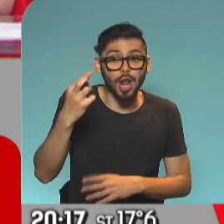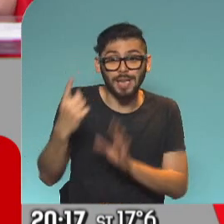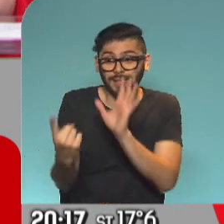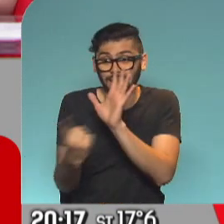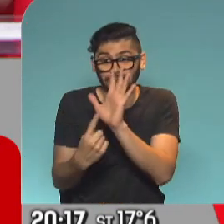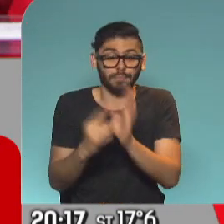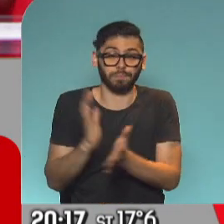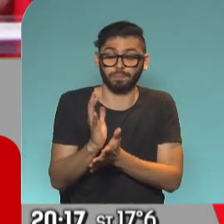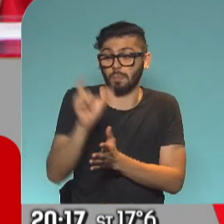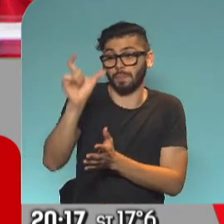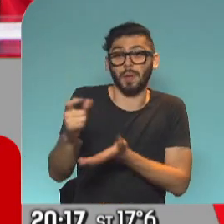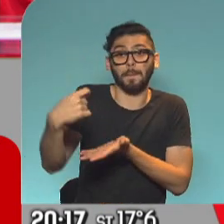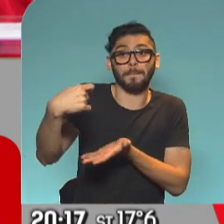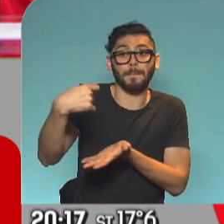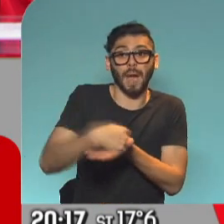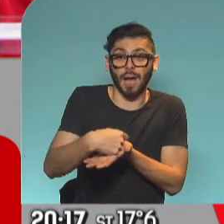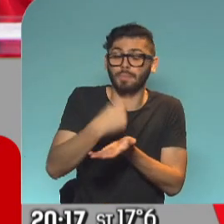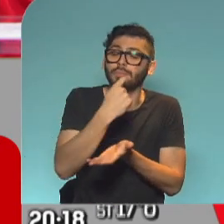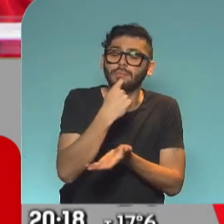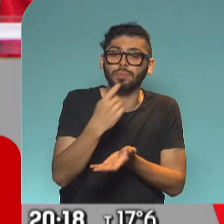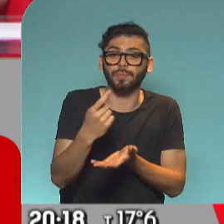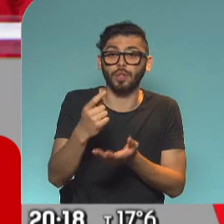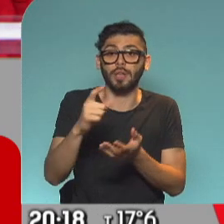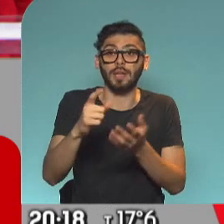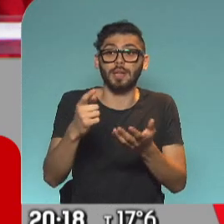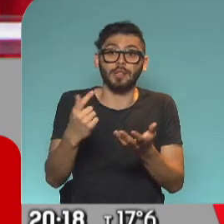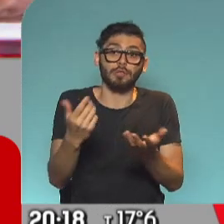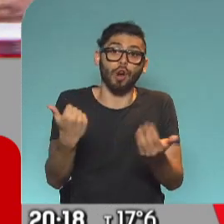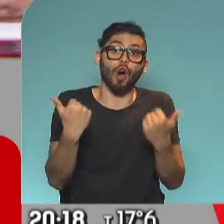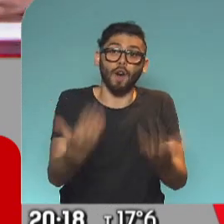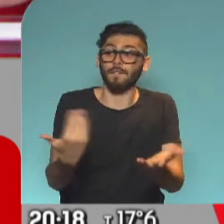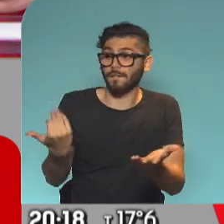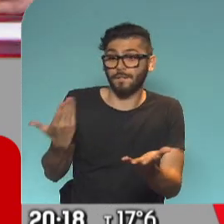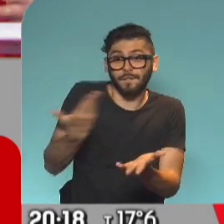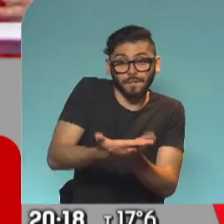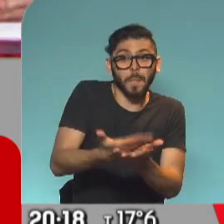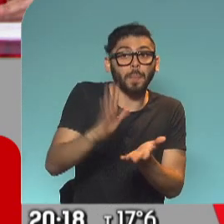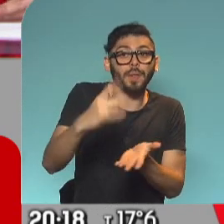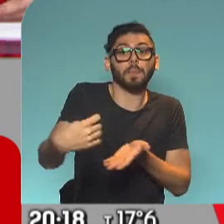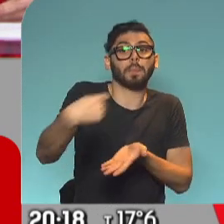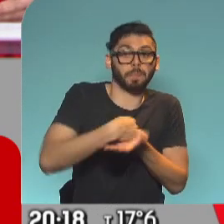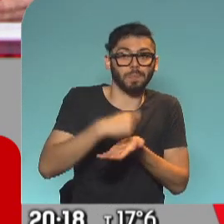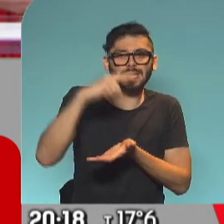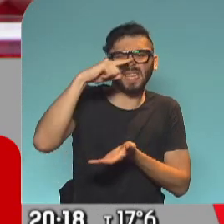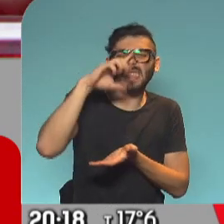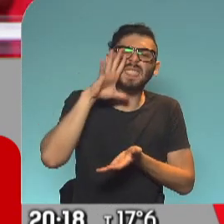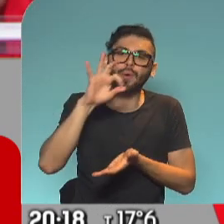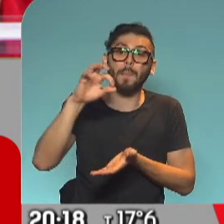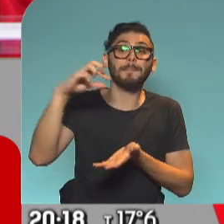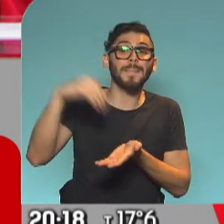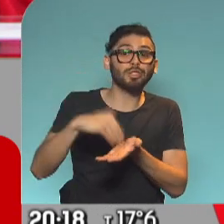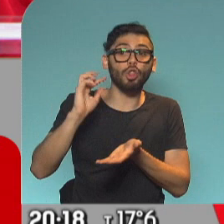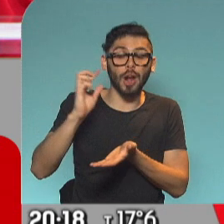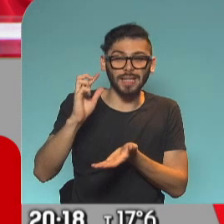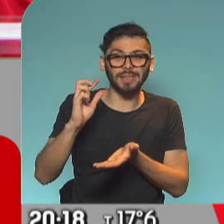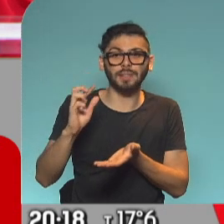te van a pagar una vez que vos entrás en esta licitación, pero no ya, sino que esto es un proyecto a largo plazo, digamos, lo que te van a